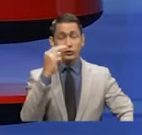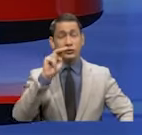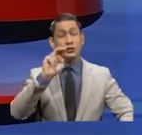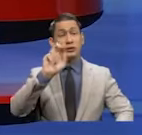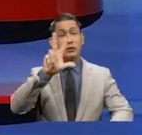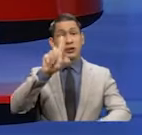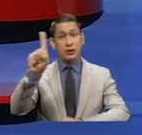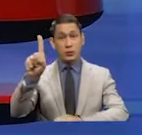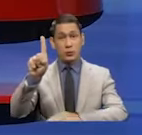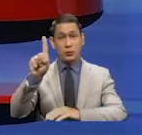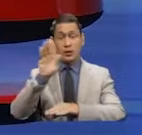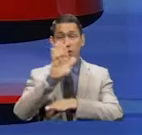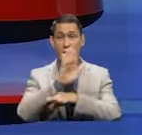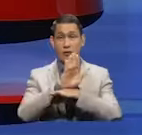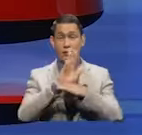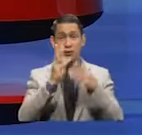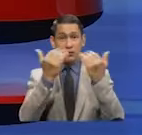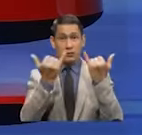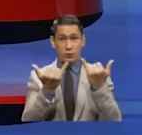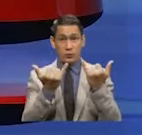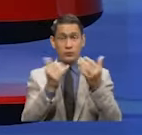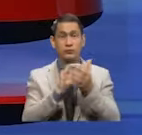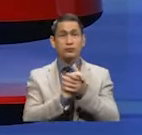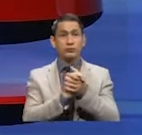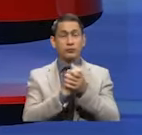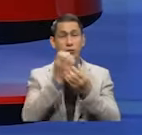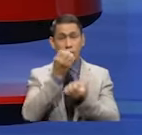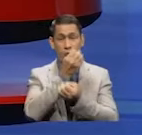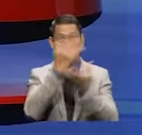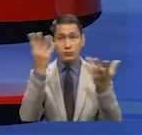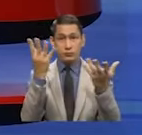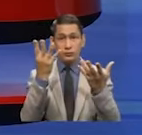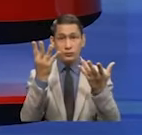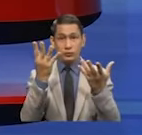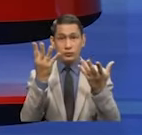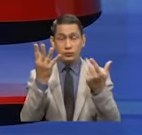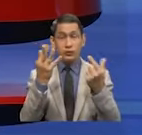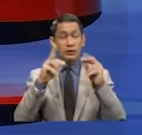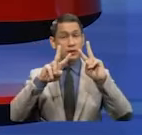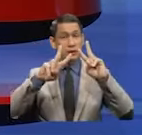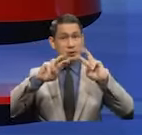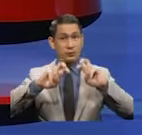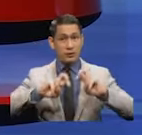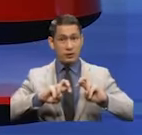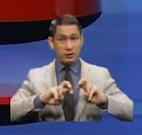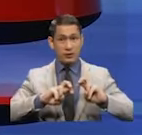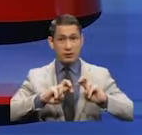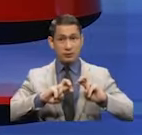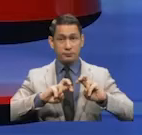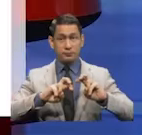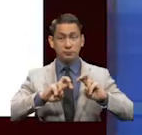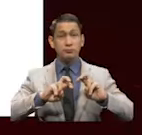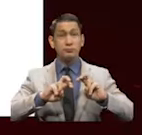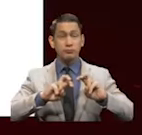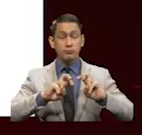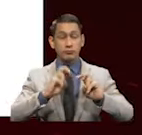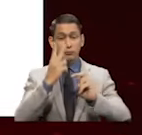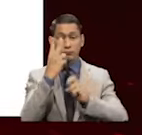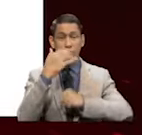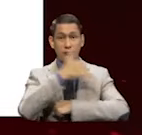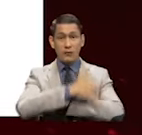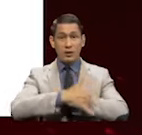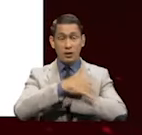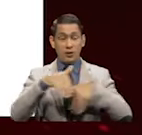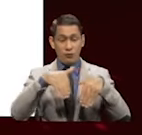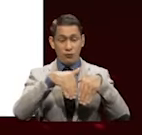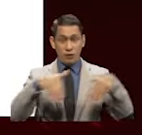...12:31, mucha atención. Hace pocos minutos se confirmó que se activaron operativos de seguridad binacional en la frontera